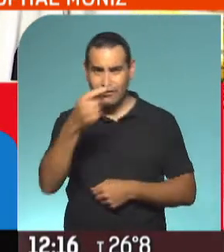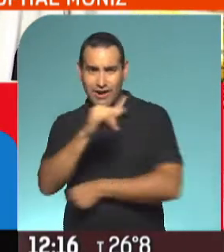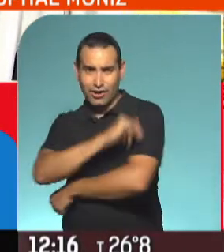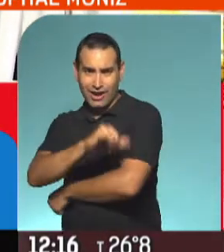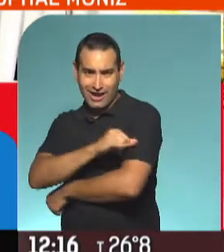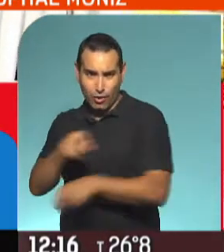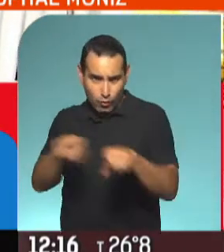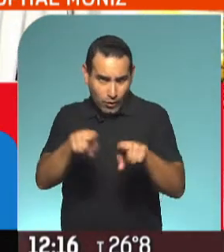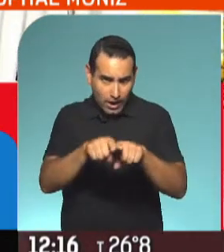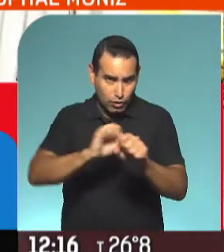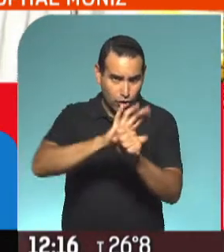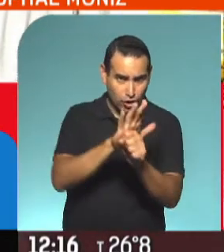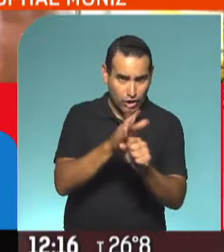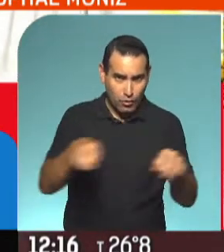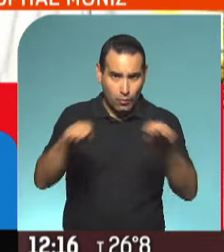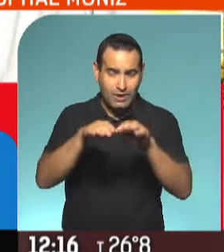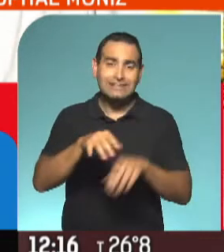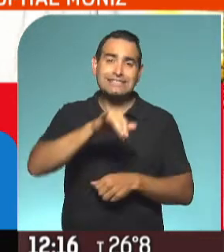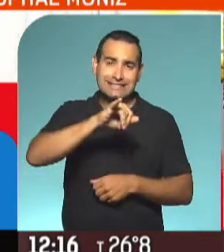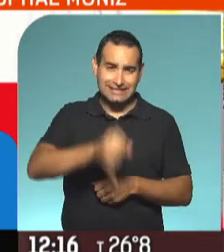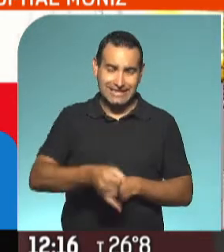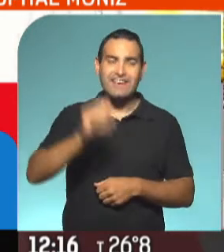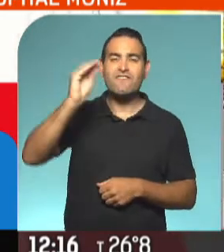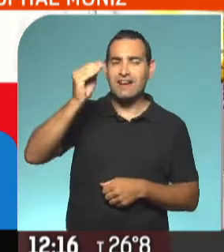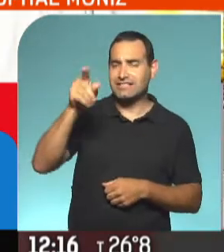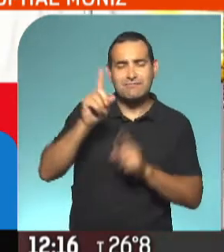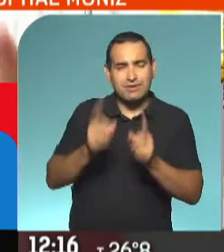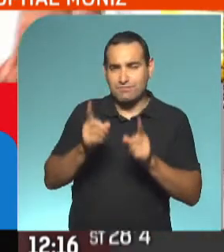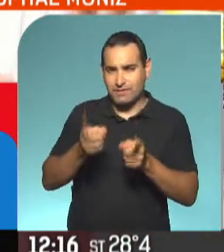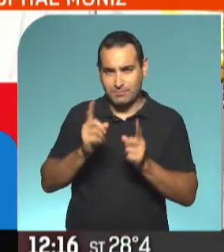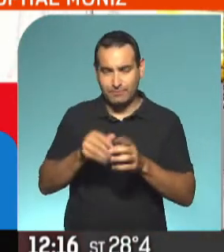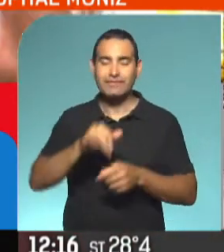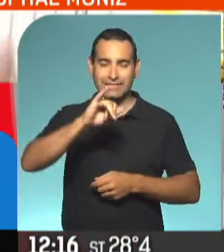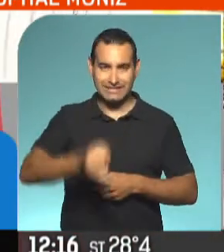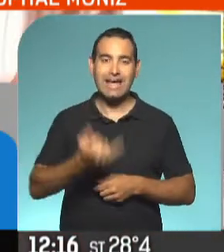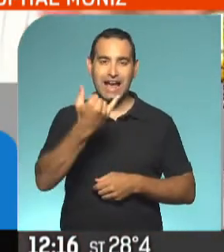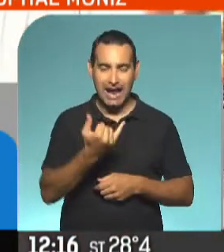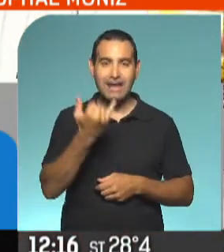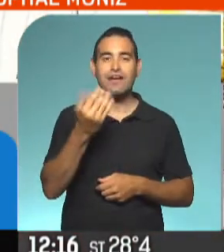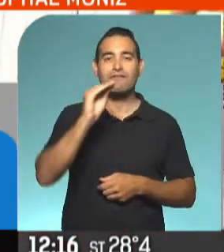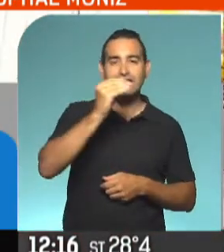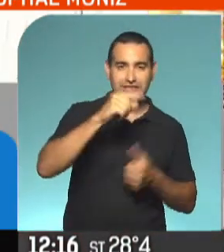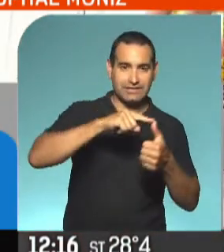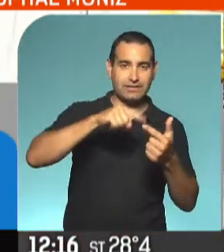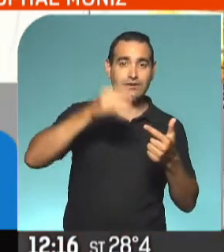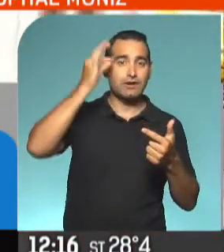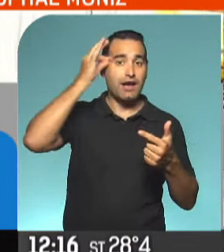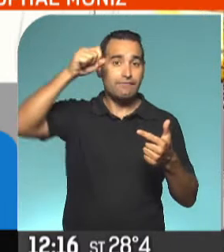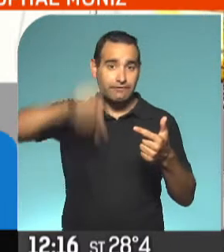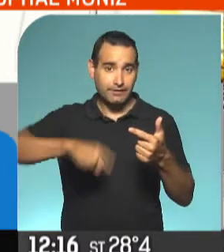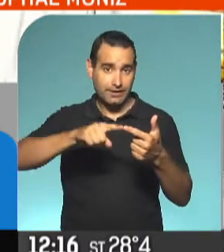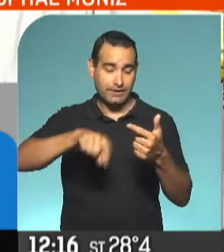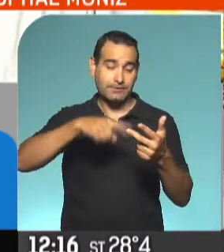Janeiro? Sí, en principio la brasileña es la misma. Es la misma. Hay una brasileña, una sudafricana, exacto, una brasileña,